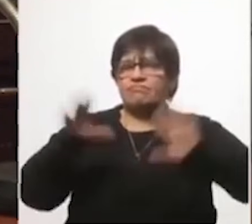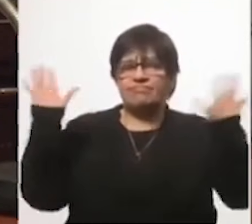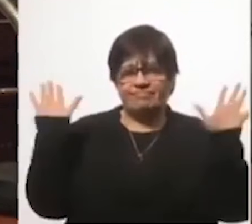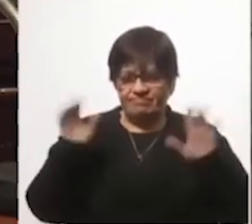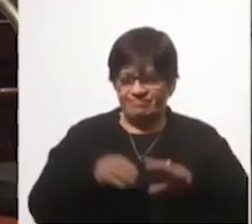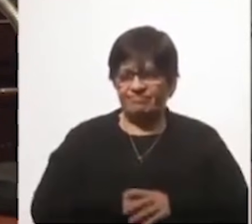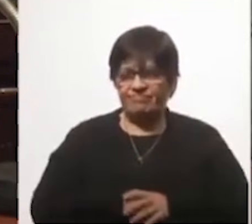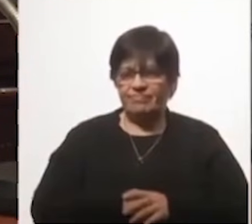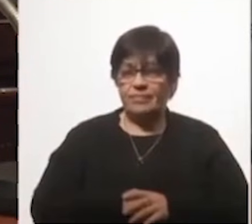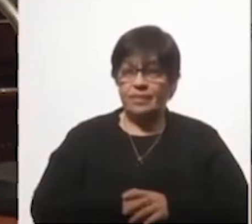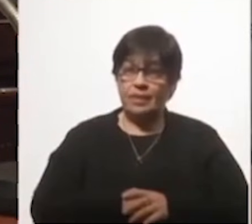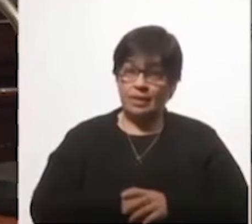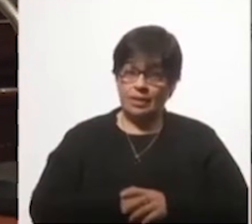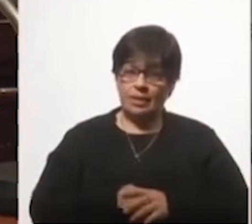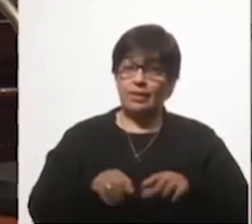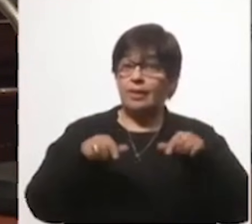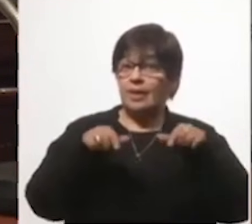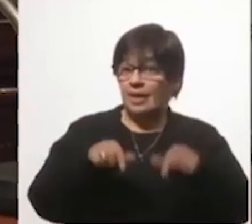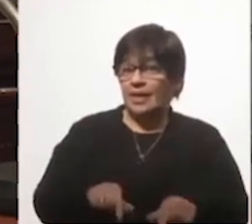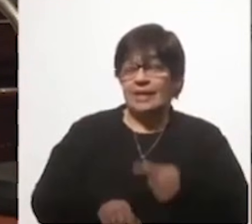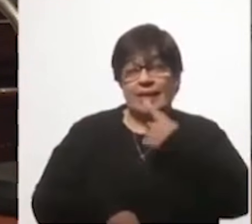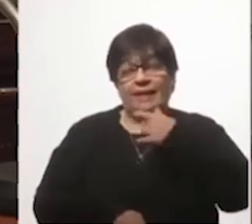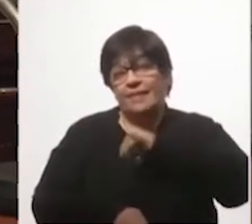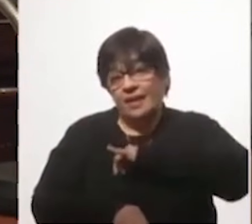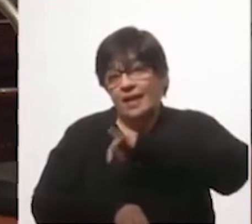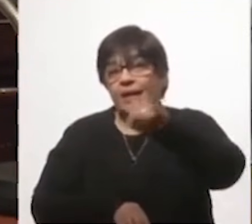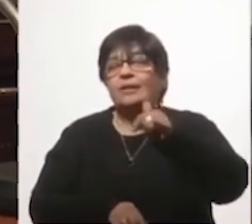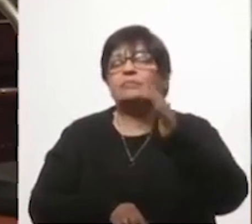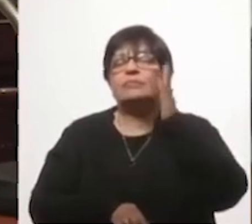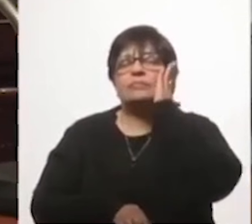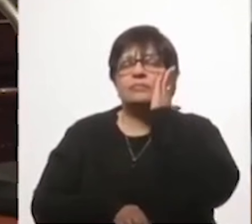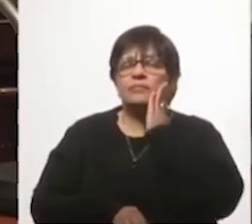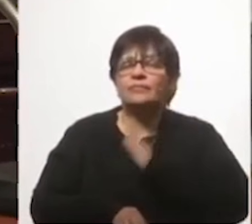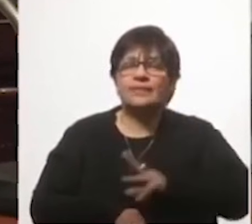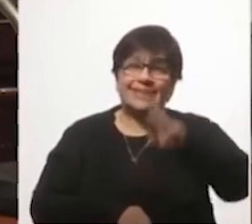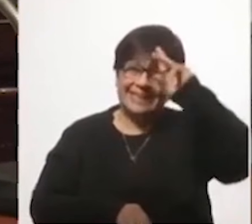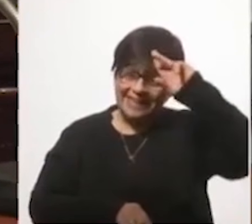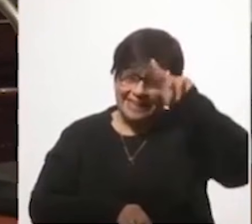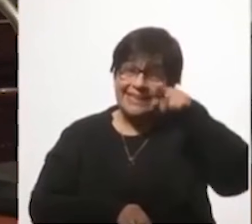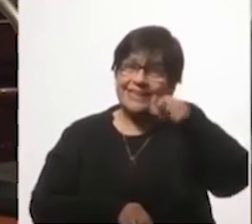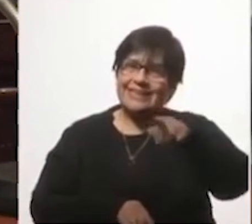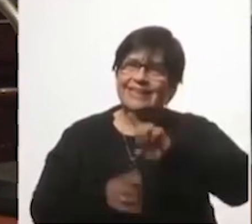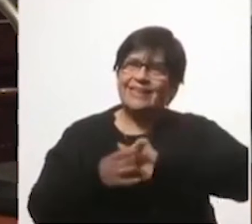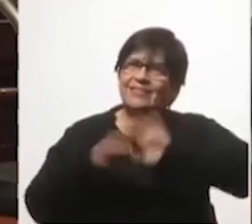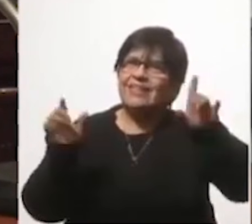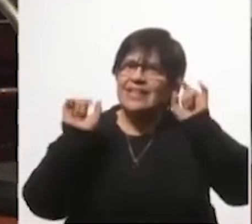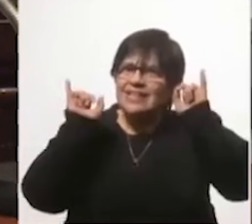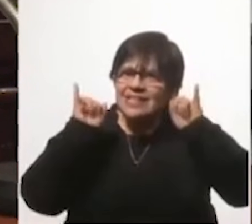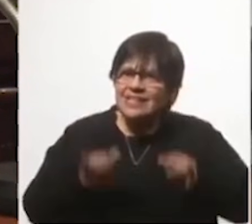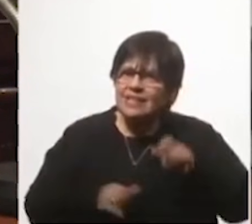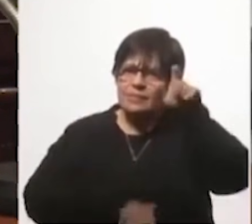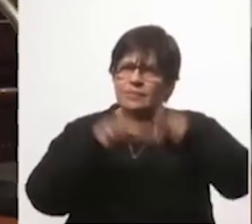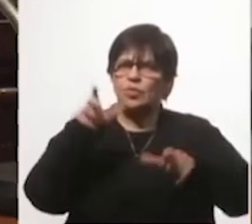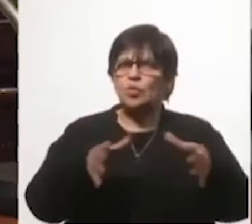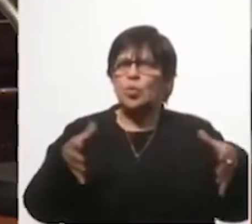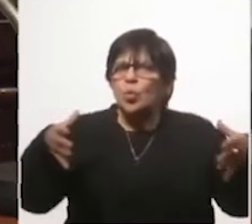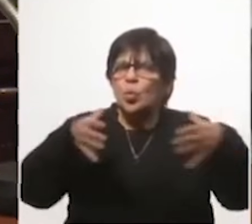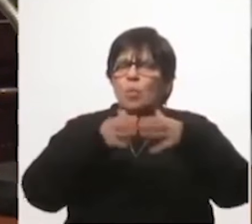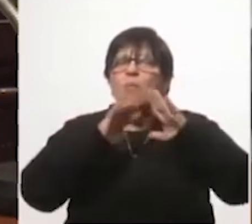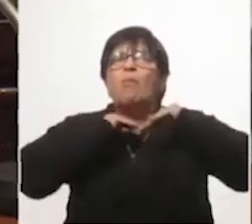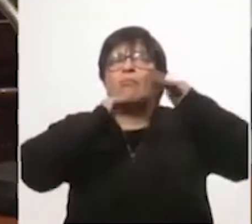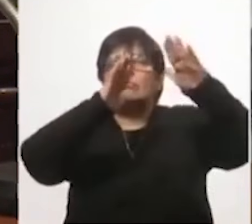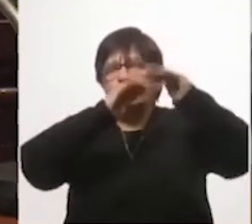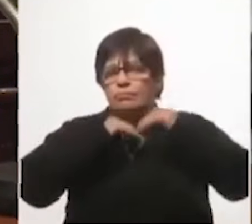libertad. Y esta declaración exhorta a respetar la libertad de un pueblo